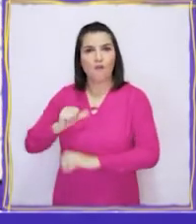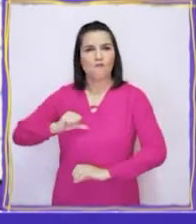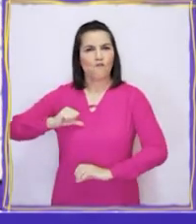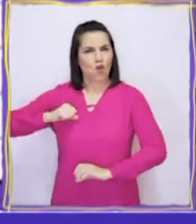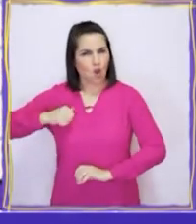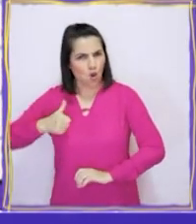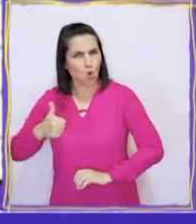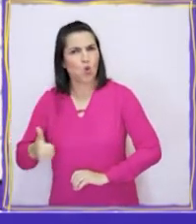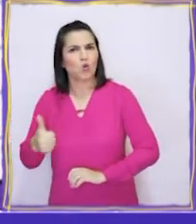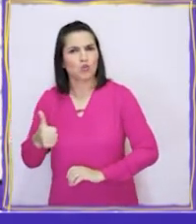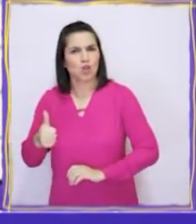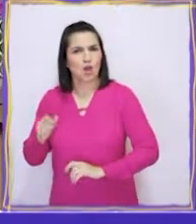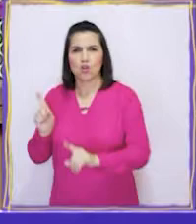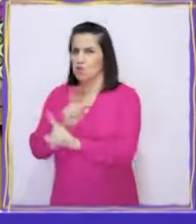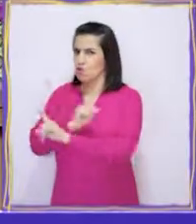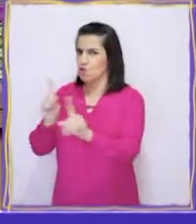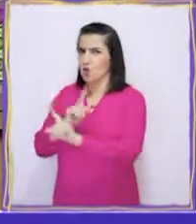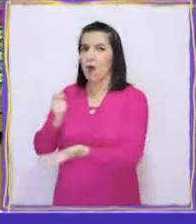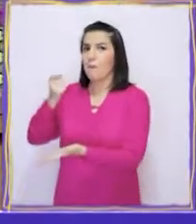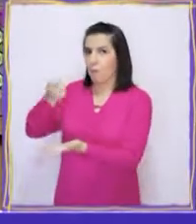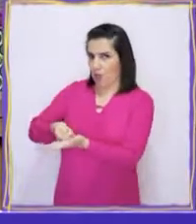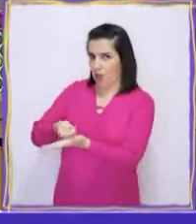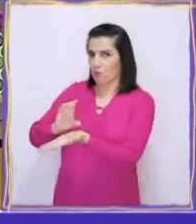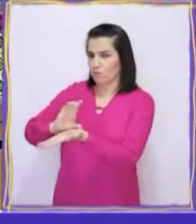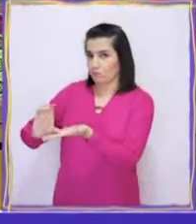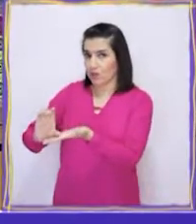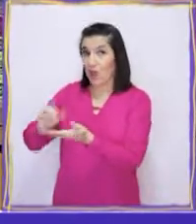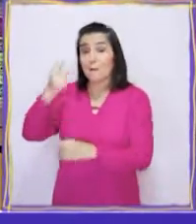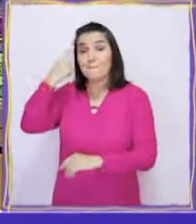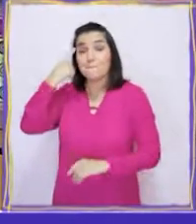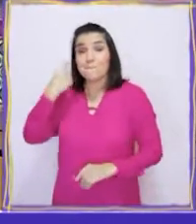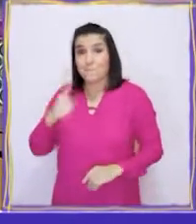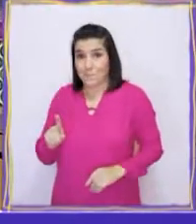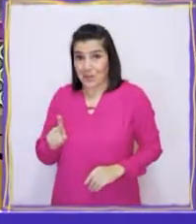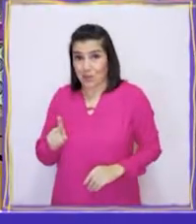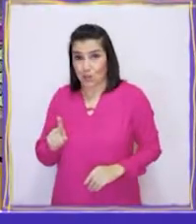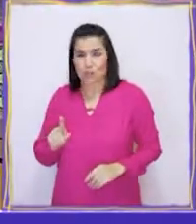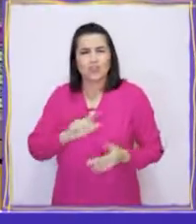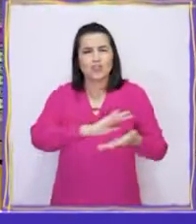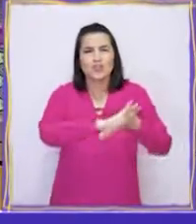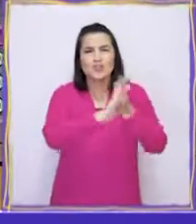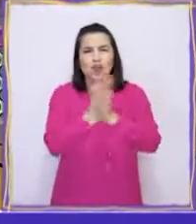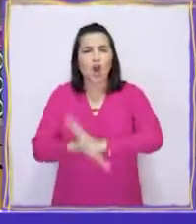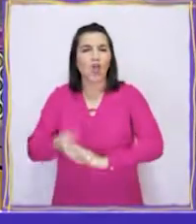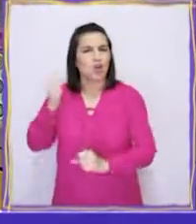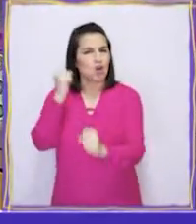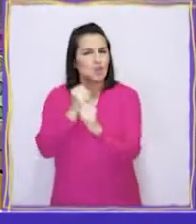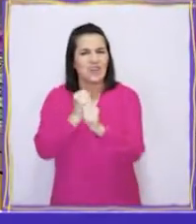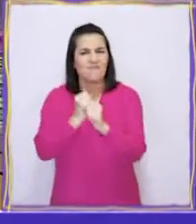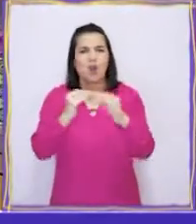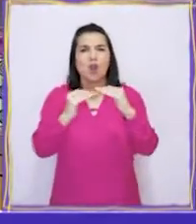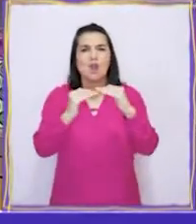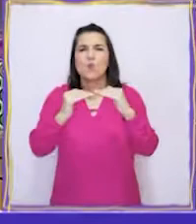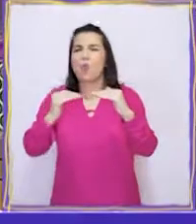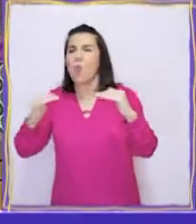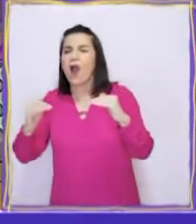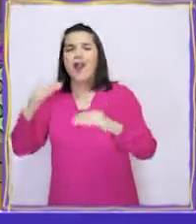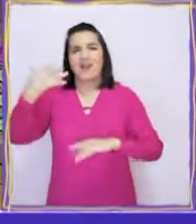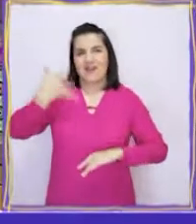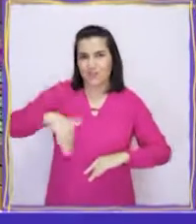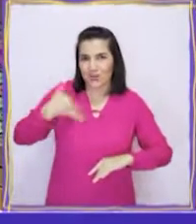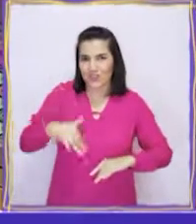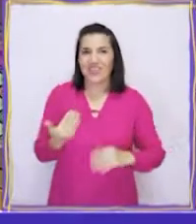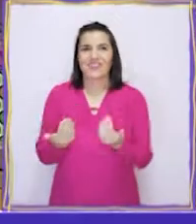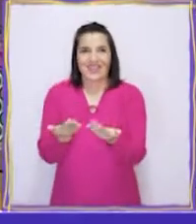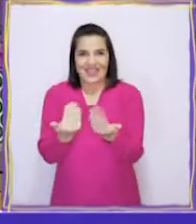de forma voluntaria y no se recibe un pago por ello. Sin embargo, son todos igualmente importantes